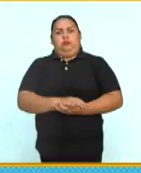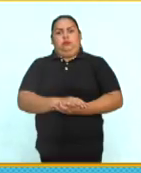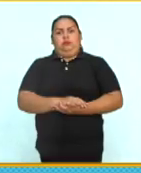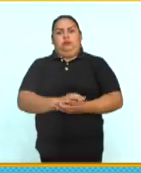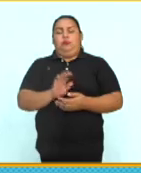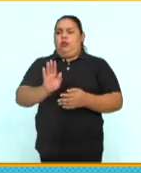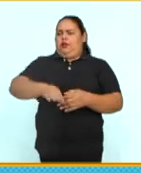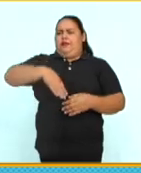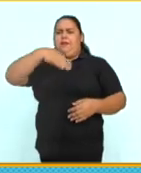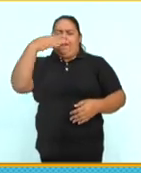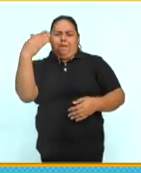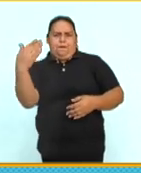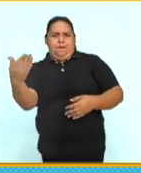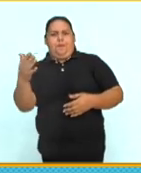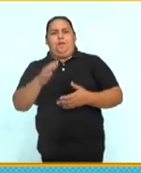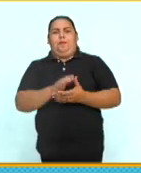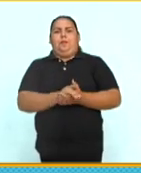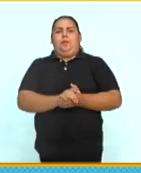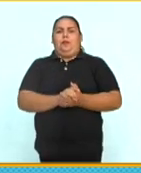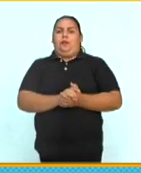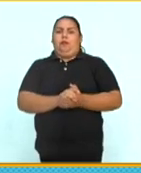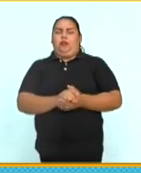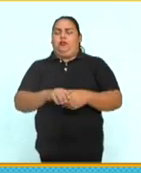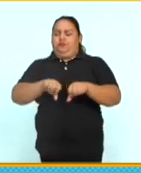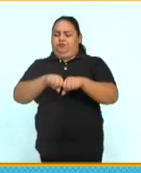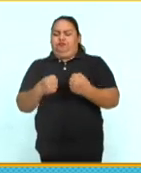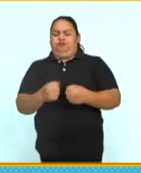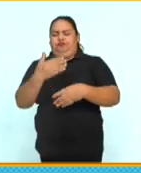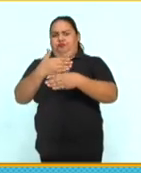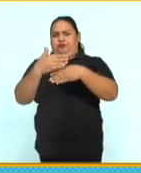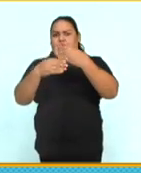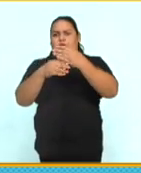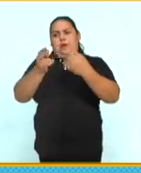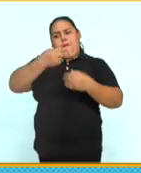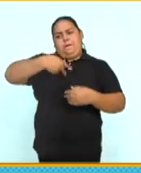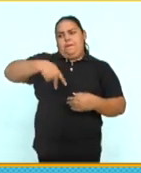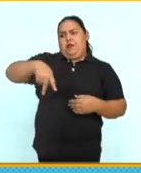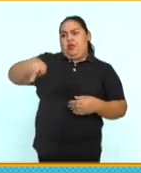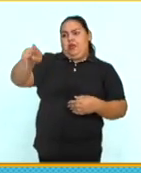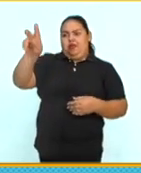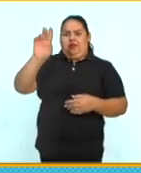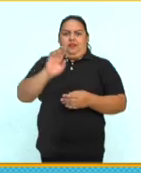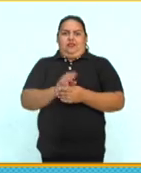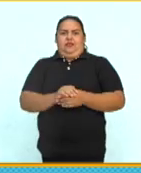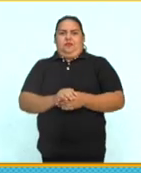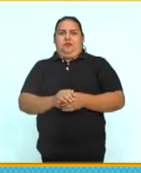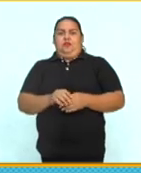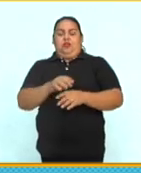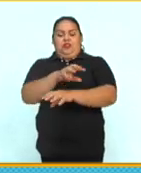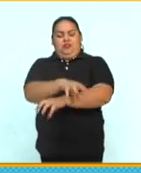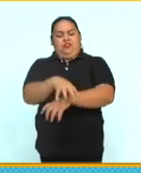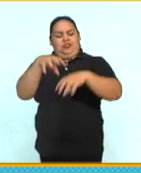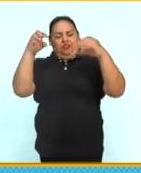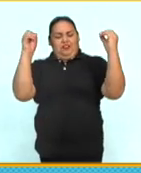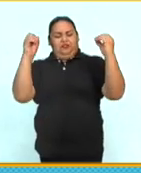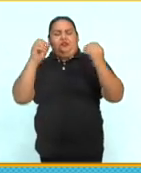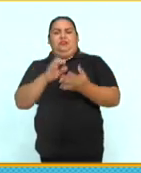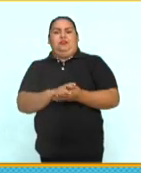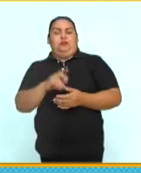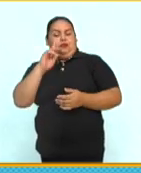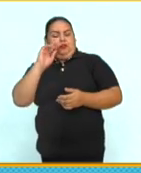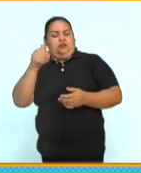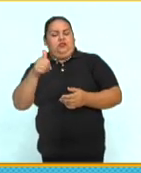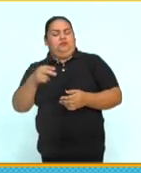la próxima edición de Rompiendo Barreras viajaremos hacia Jinotega, donde conoceremos la historia